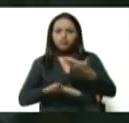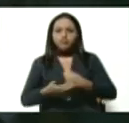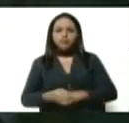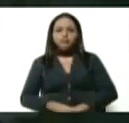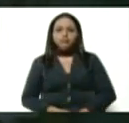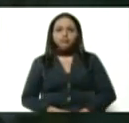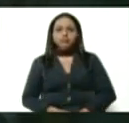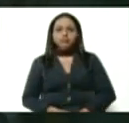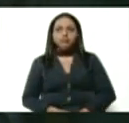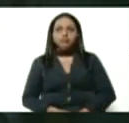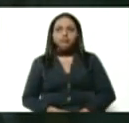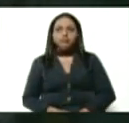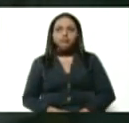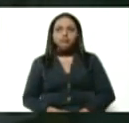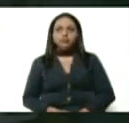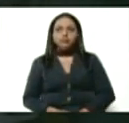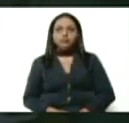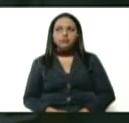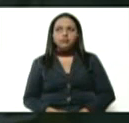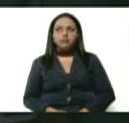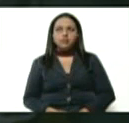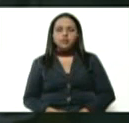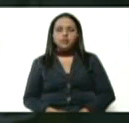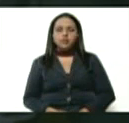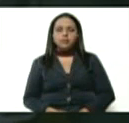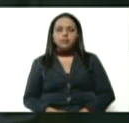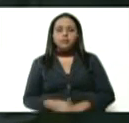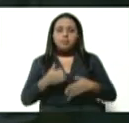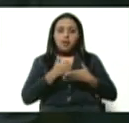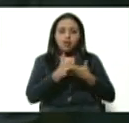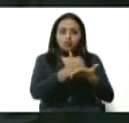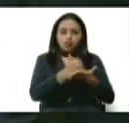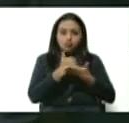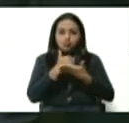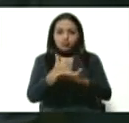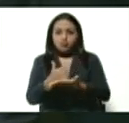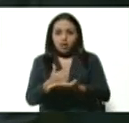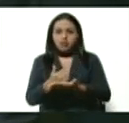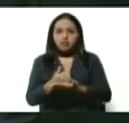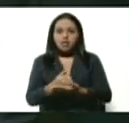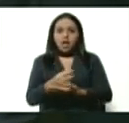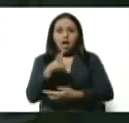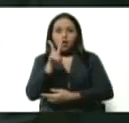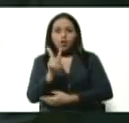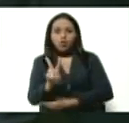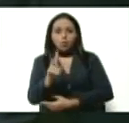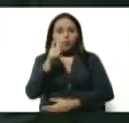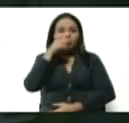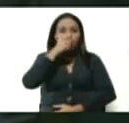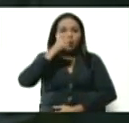para el beneficio de los dos pueblos.